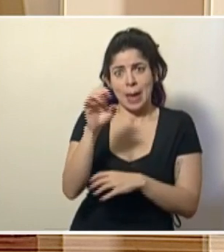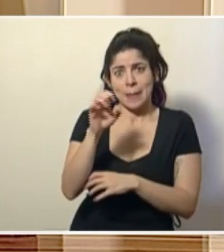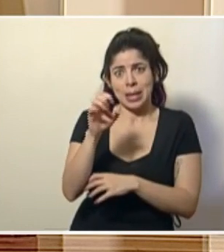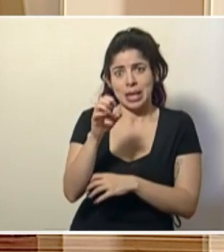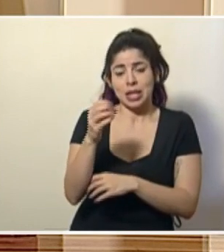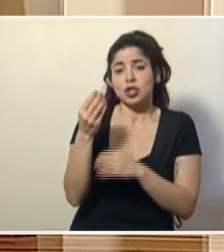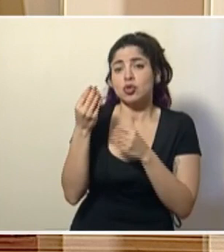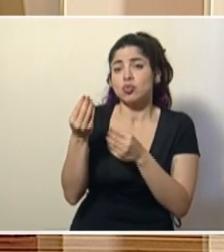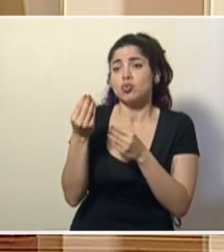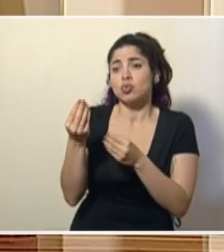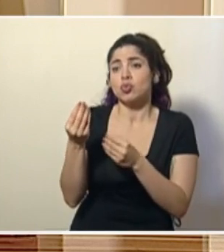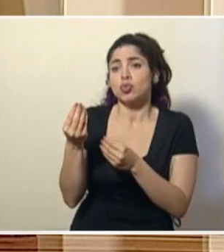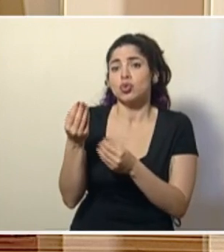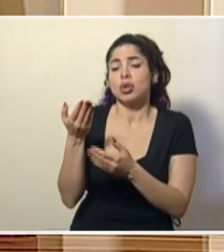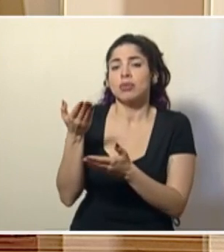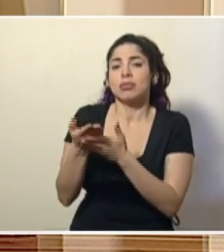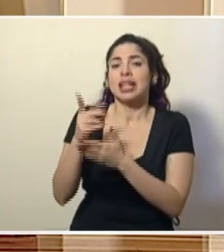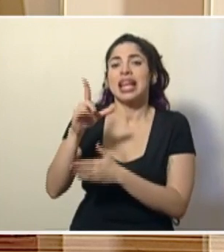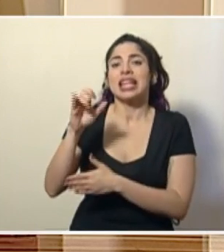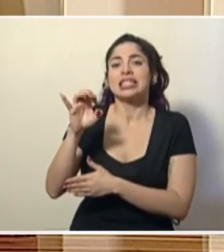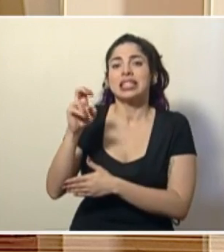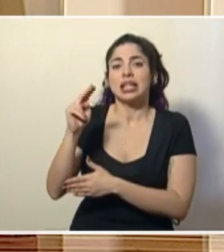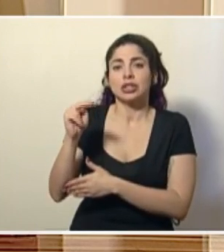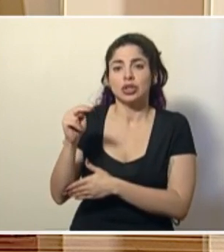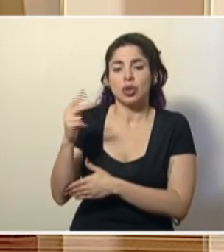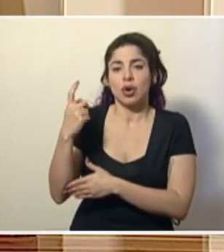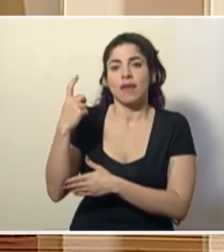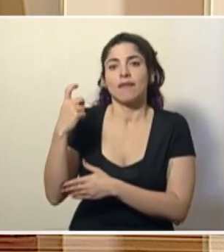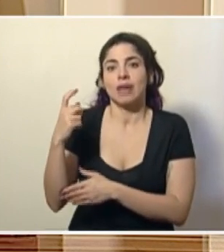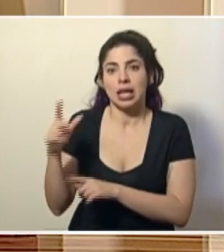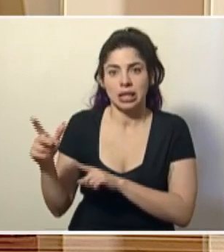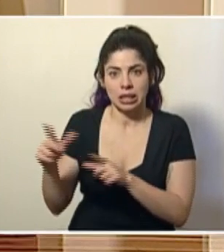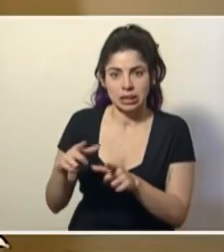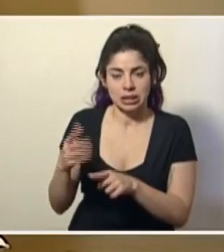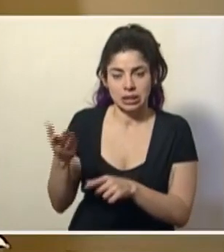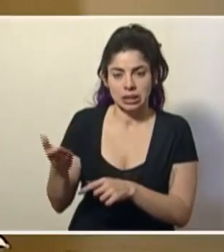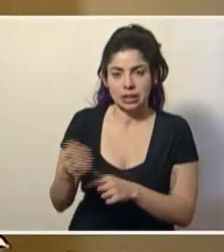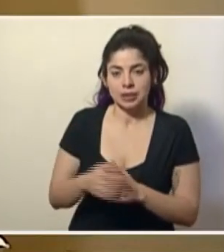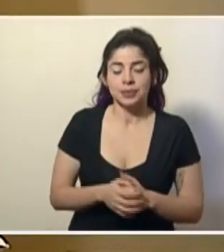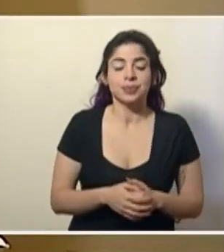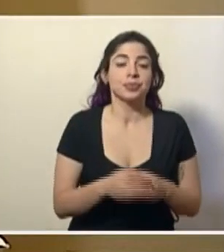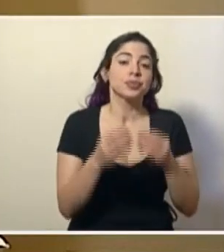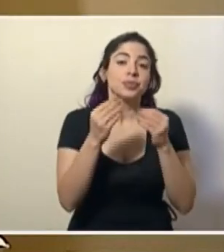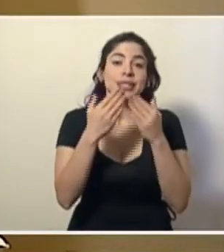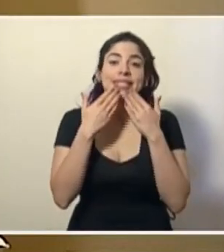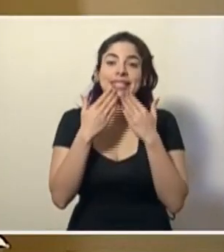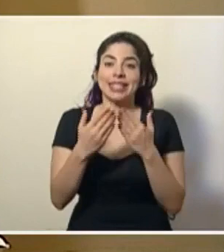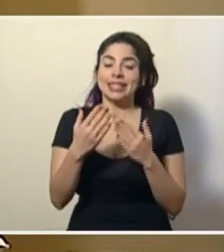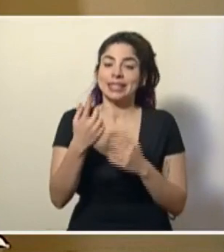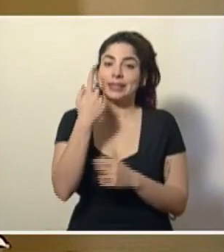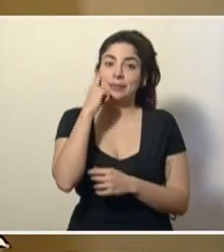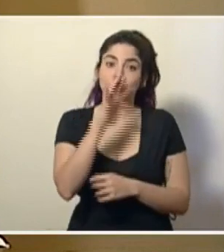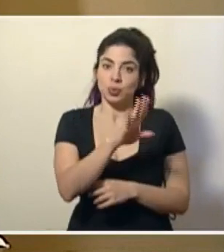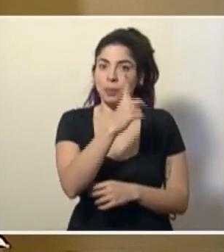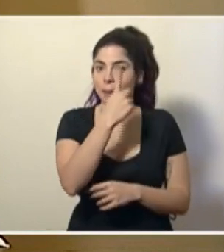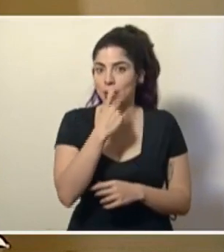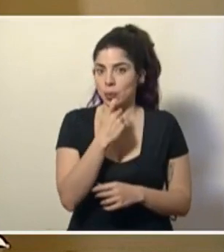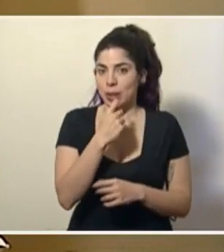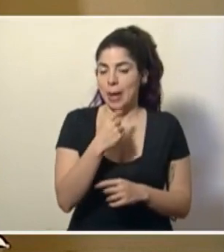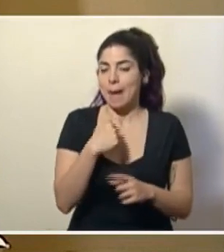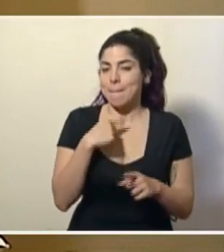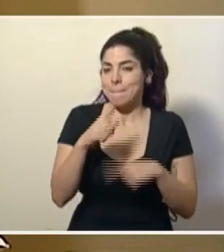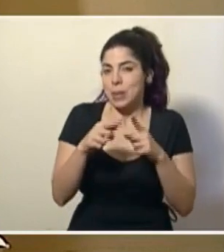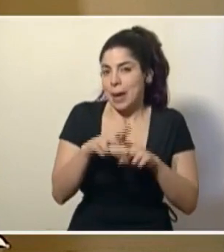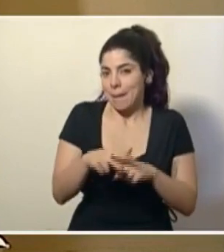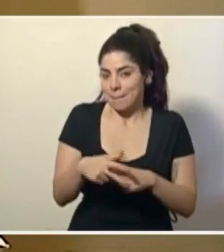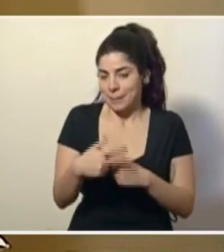y muchas licitaciones pendientes de estar a tiempo. Muchísimas gracias por la consulta. Voy